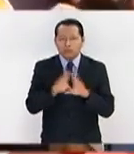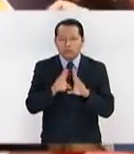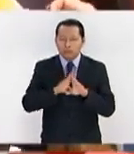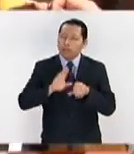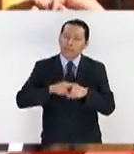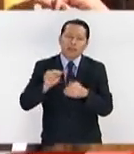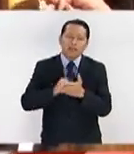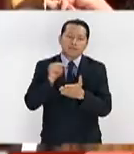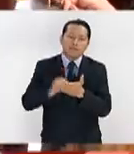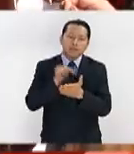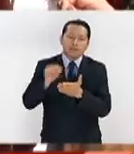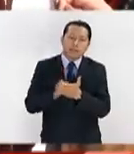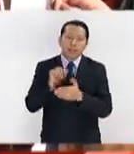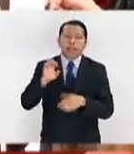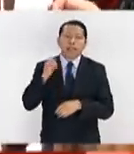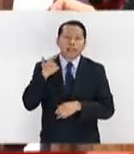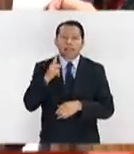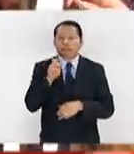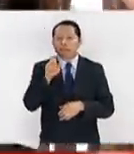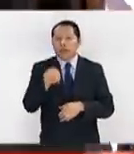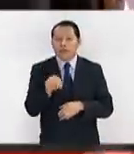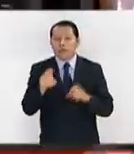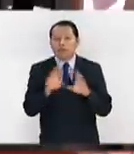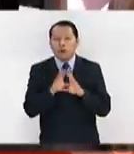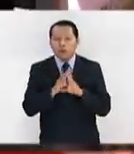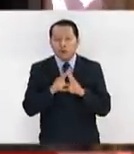más firmas. La expanista tiene